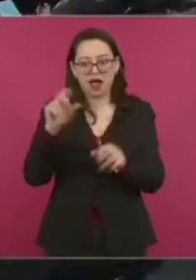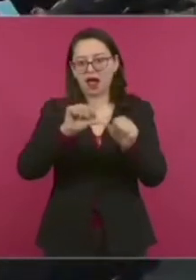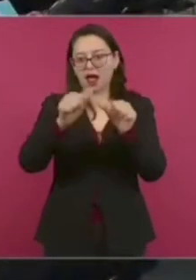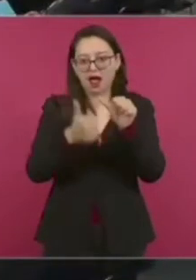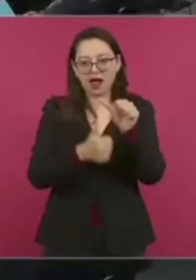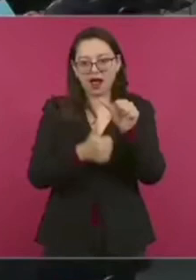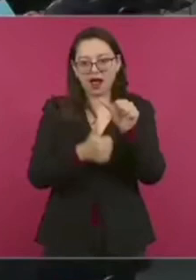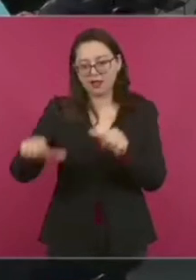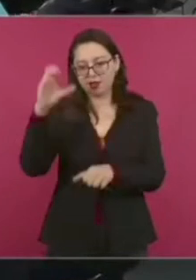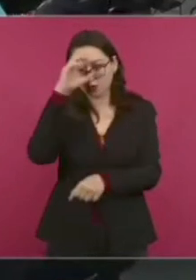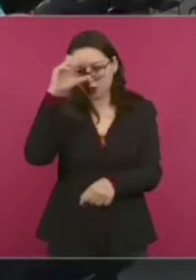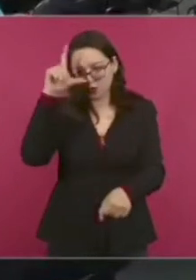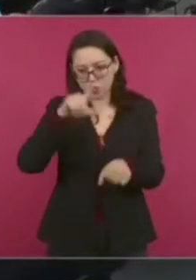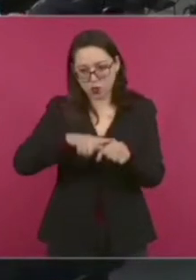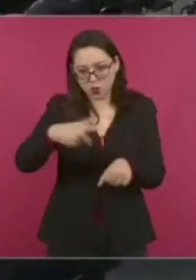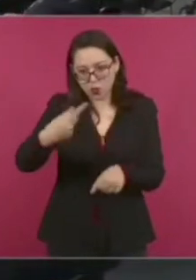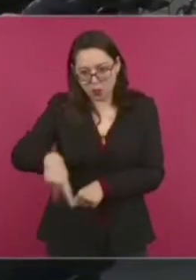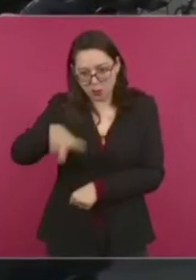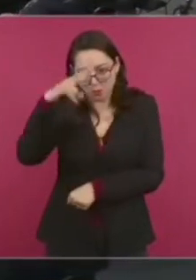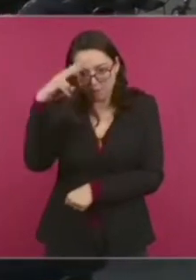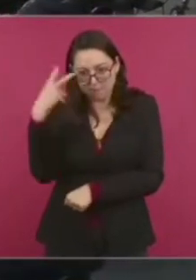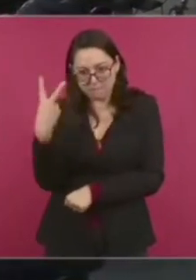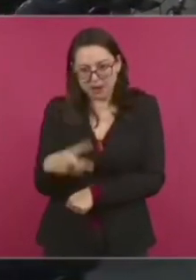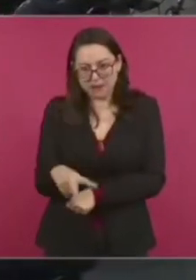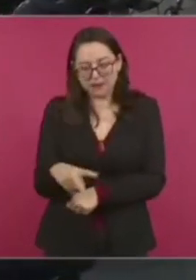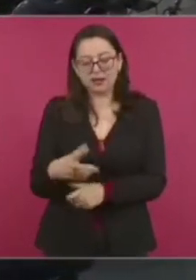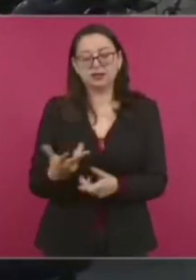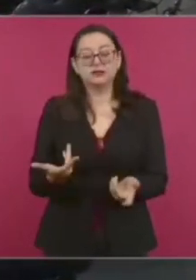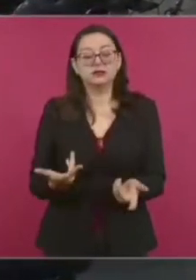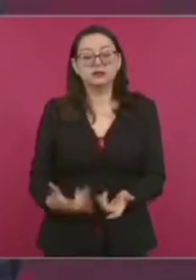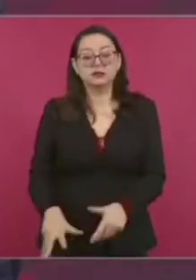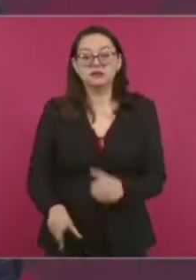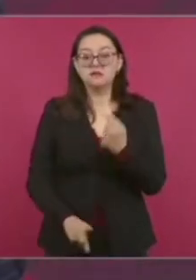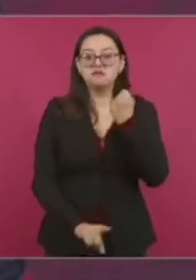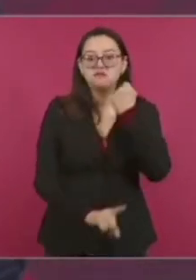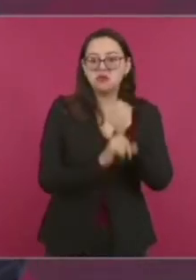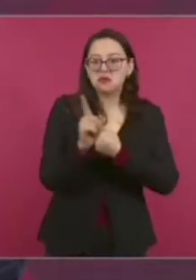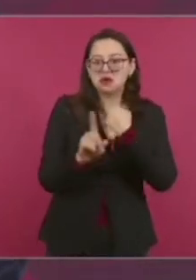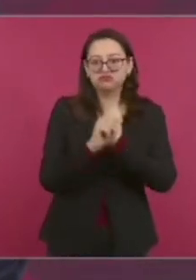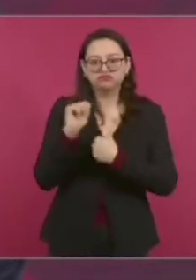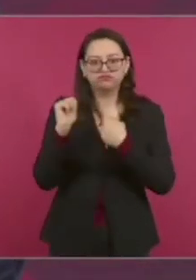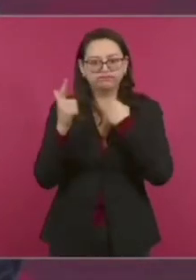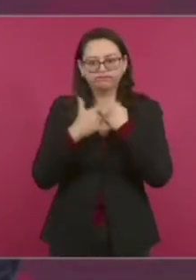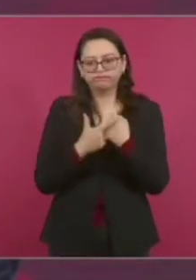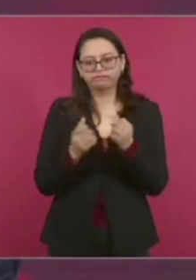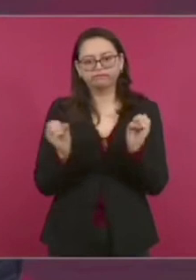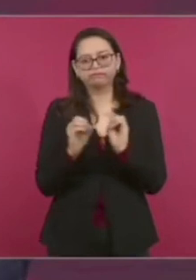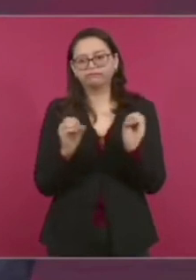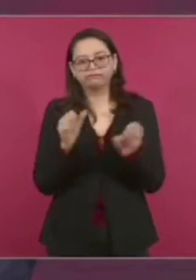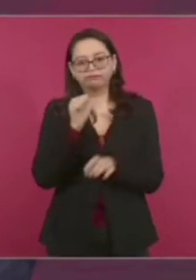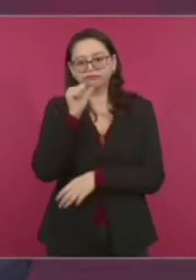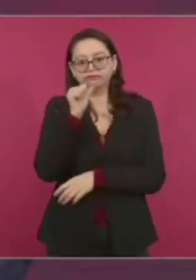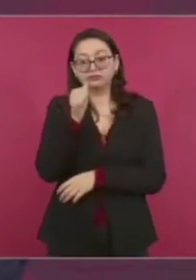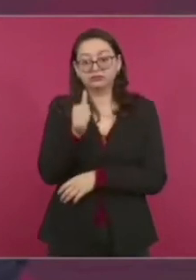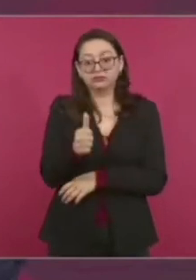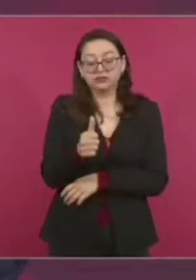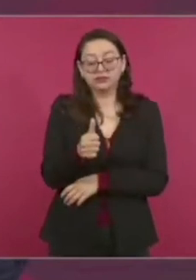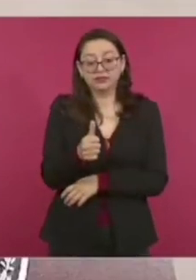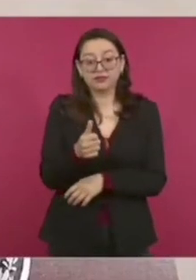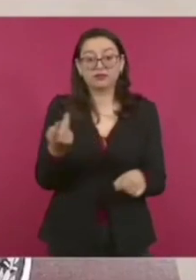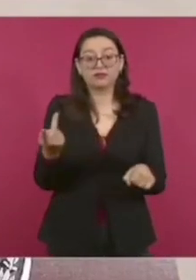Y el reporte es que no hubo problema, lamentablemente se cayó